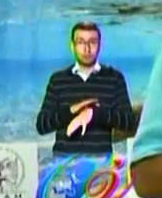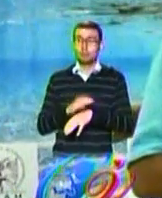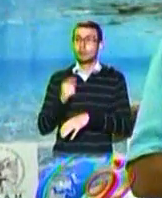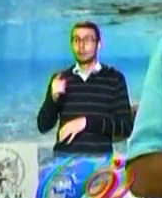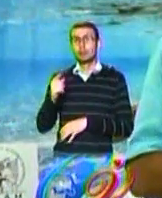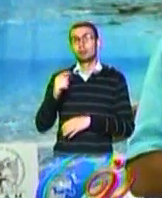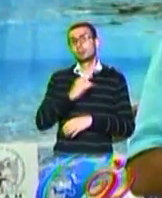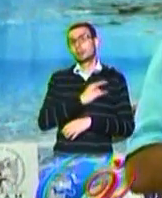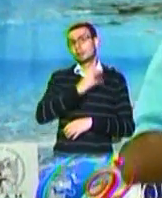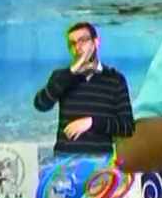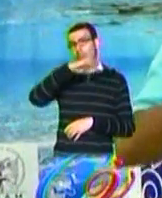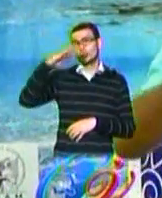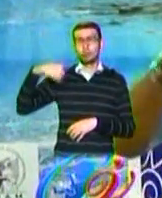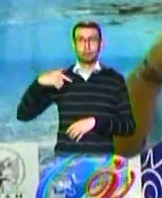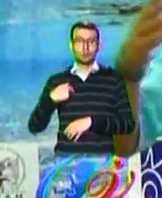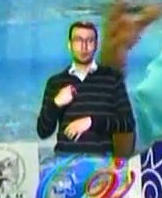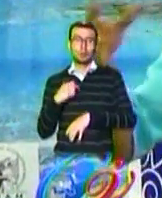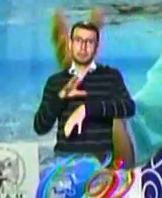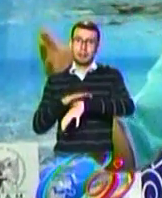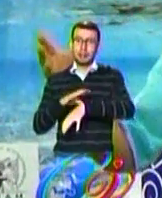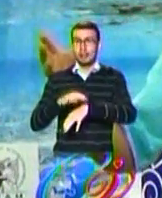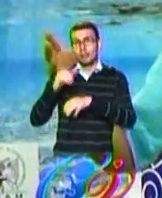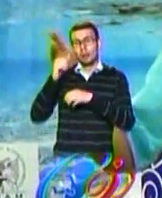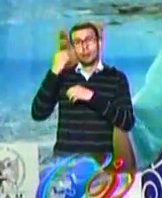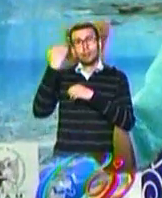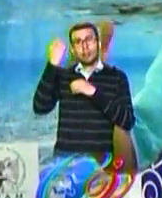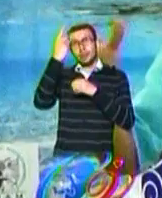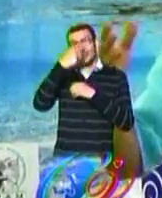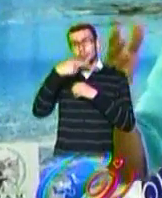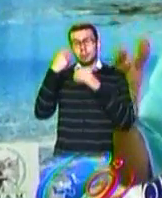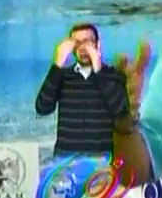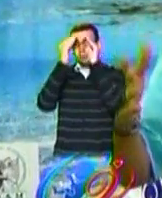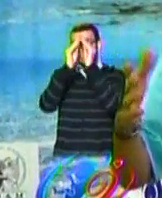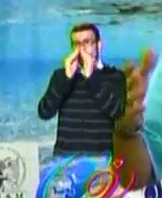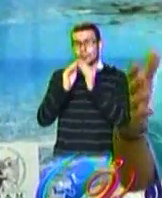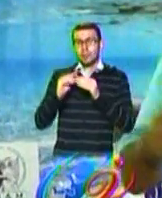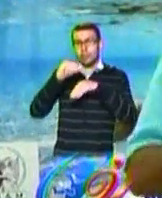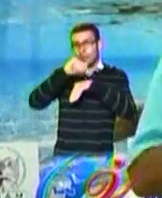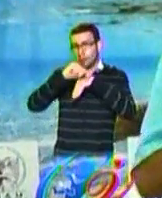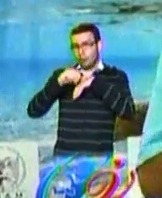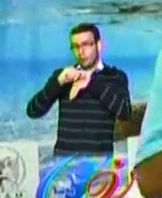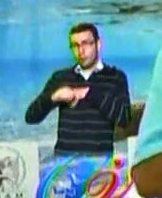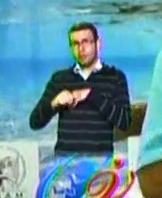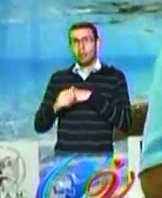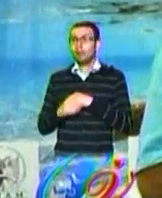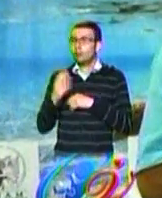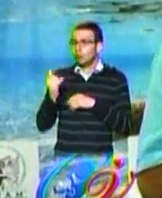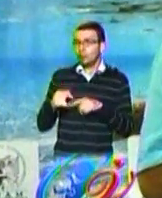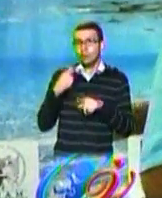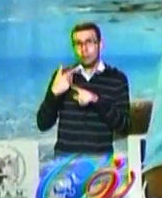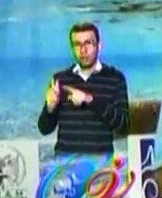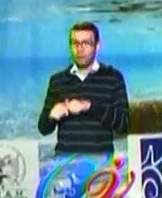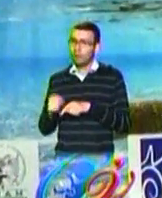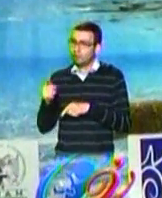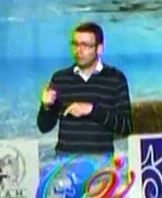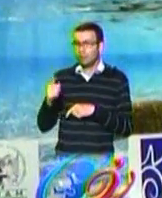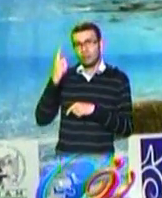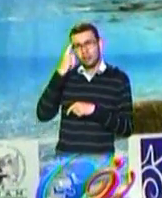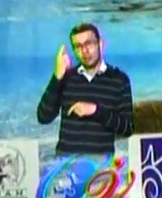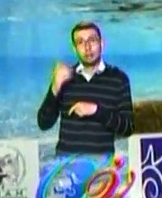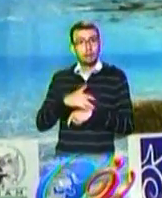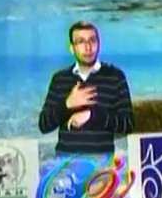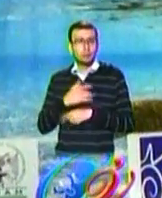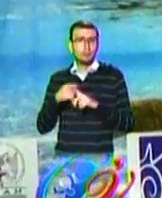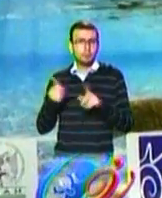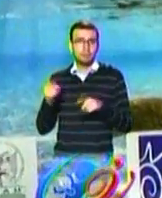Antioquia y ahí empecé a encontrar una serie de conceptos diferentes a la medicina.